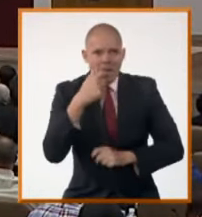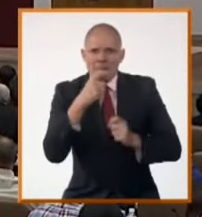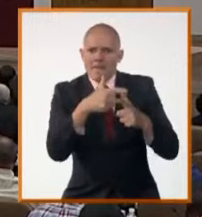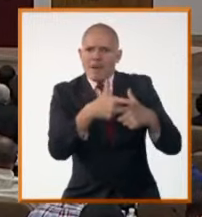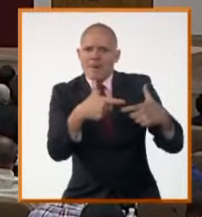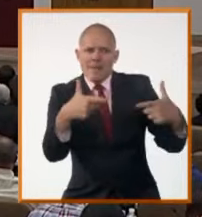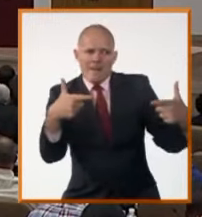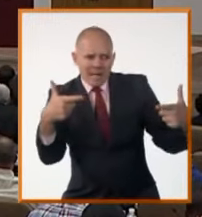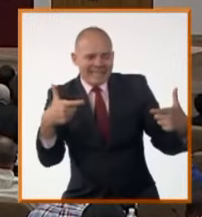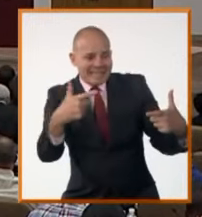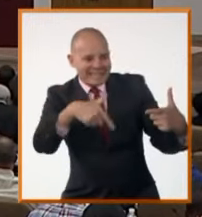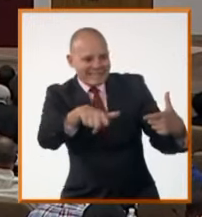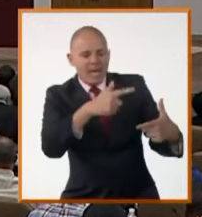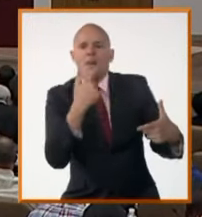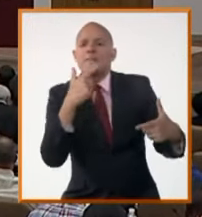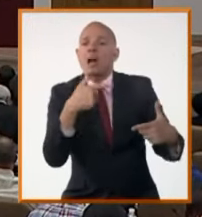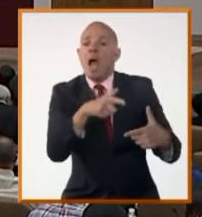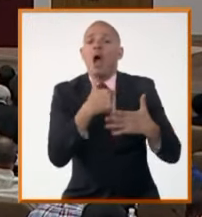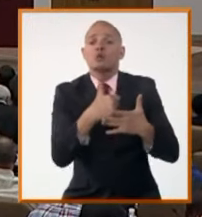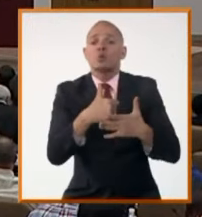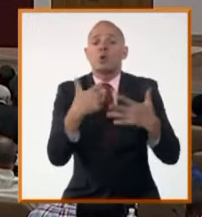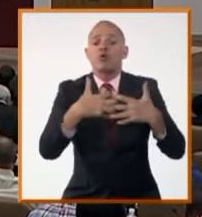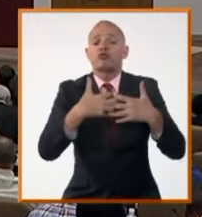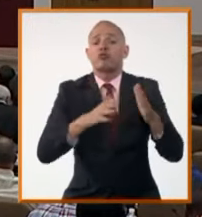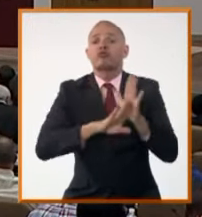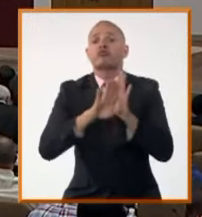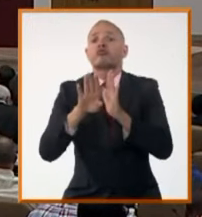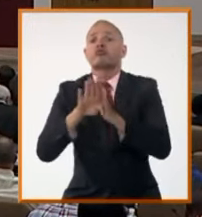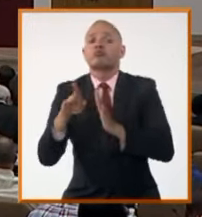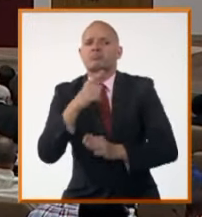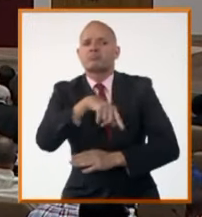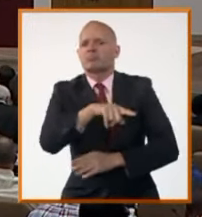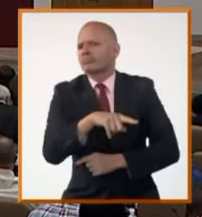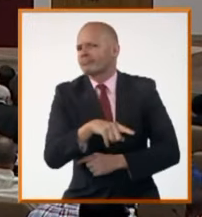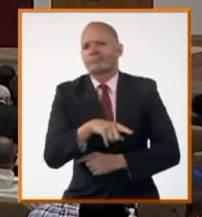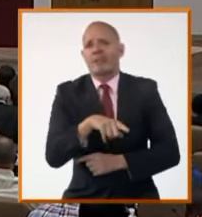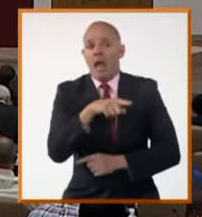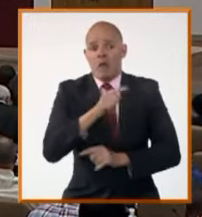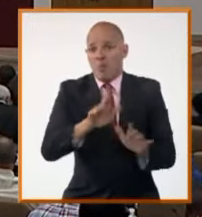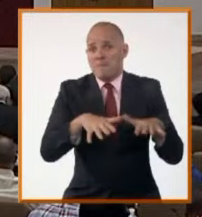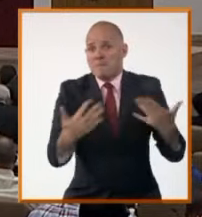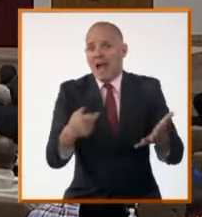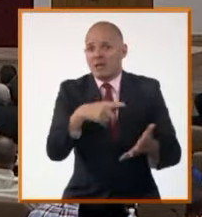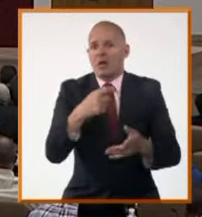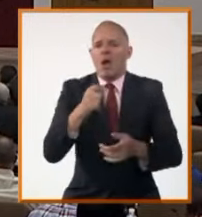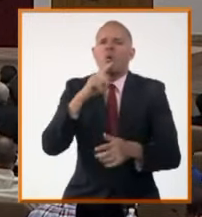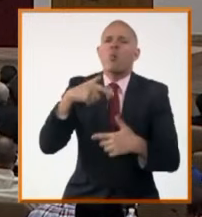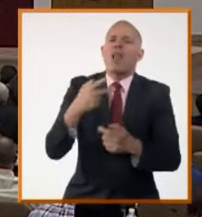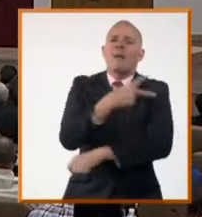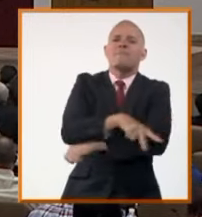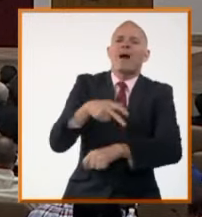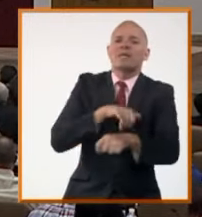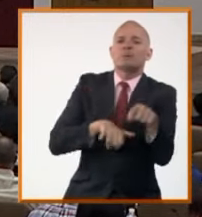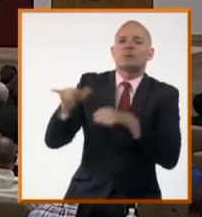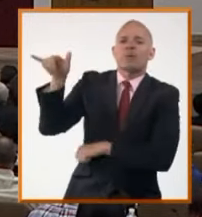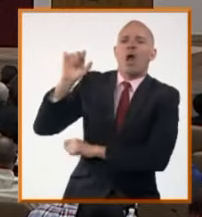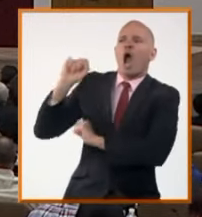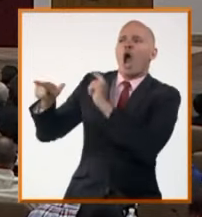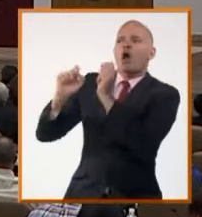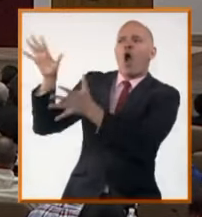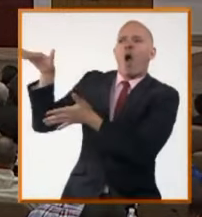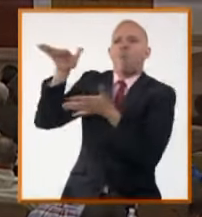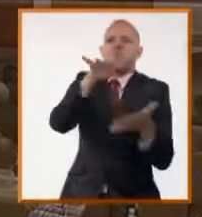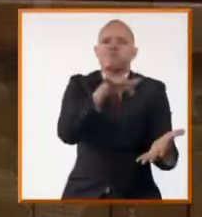para la venta, no materias primas, y peor aún, reteniendo grandes cantidades de efectivo y adquiriendo